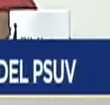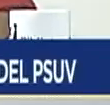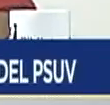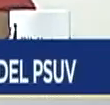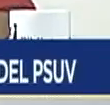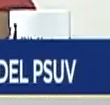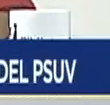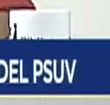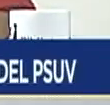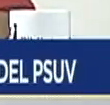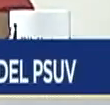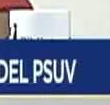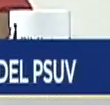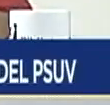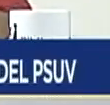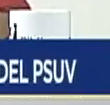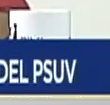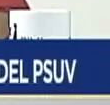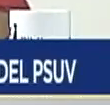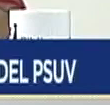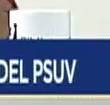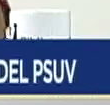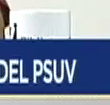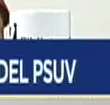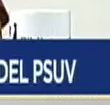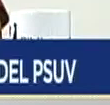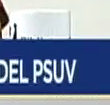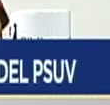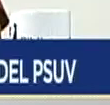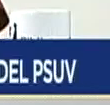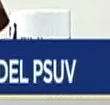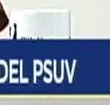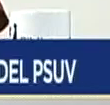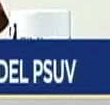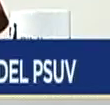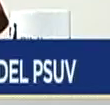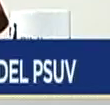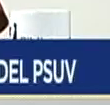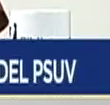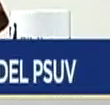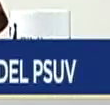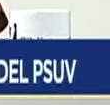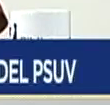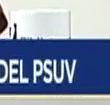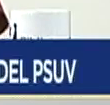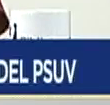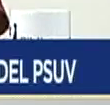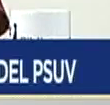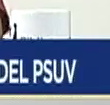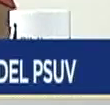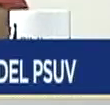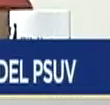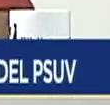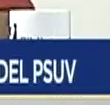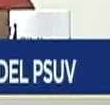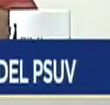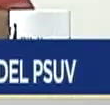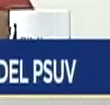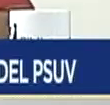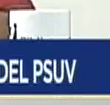tratado de meterle un borrador a la Cumbre de las Américas para convertirla en una reunión